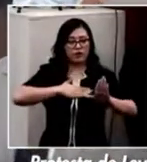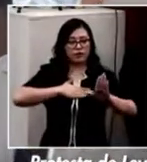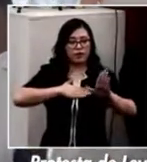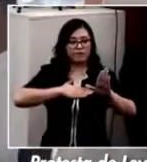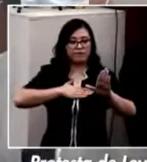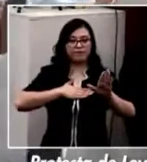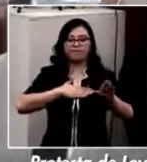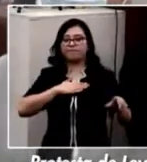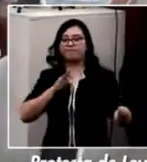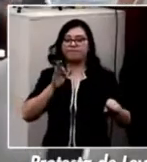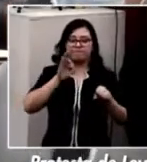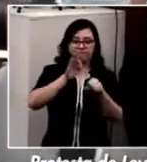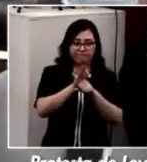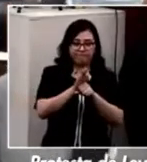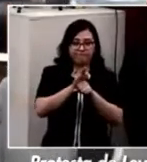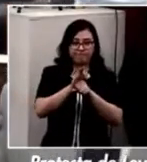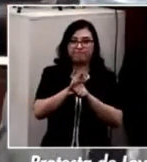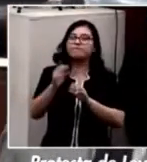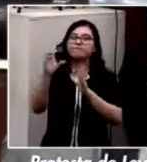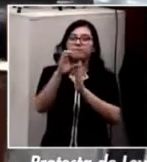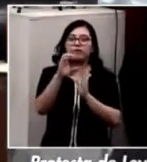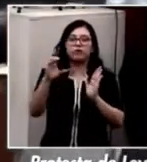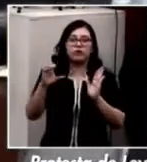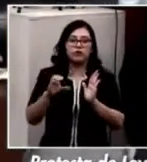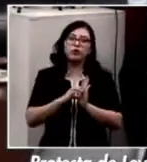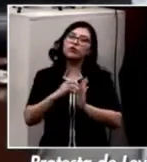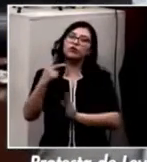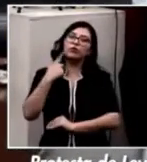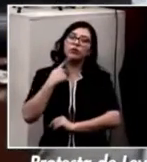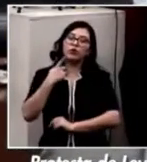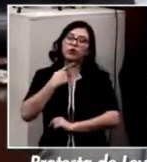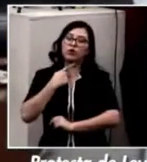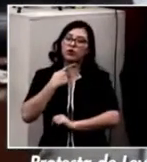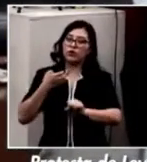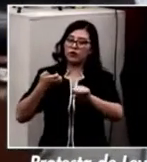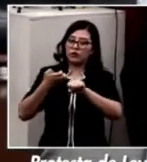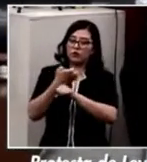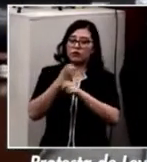investigación, la falta de una trazabilidad